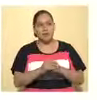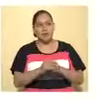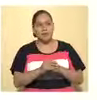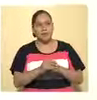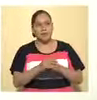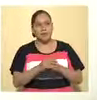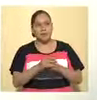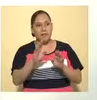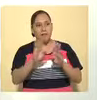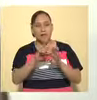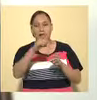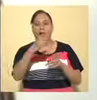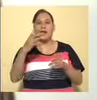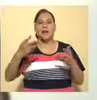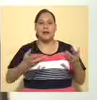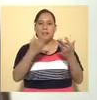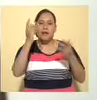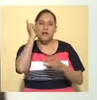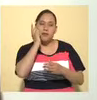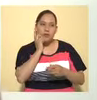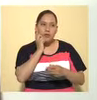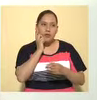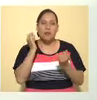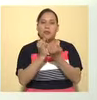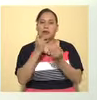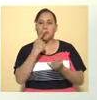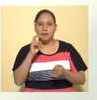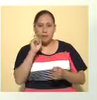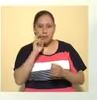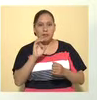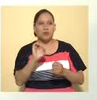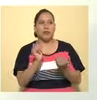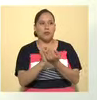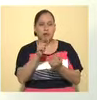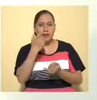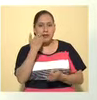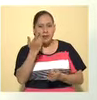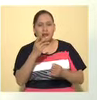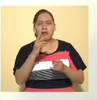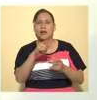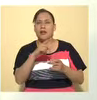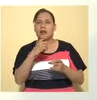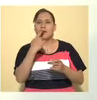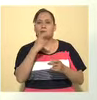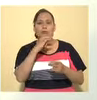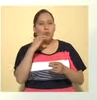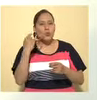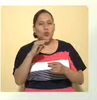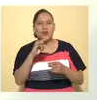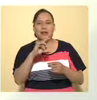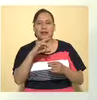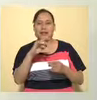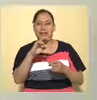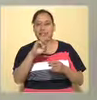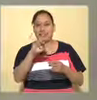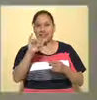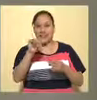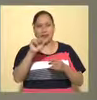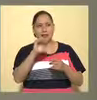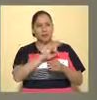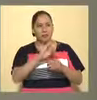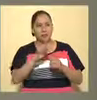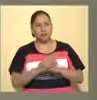nuestra hoja de lechuga. Bien y sana. Y jitomatito, o si quieren, unas rajas, ¿no? Okay. Para acompañarlo.